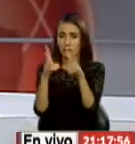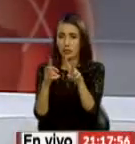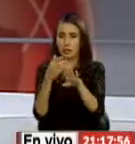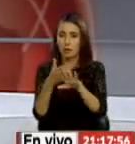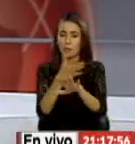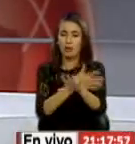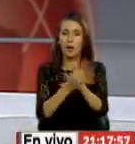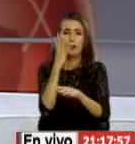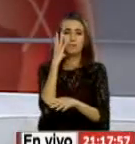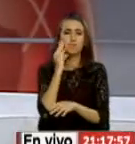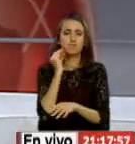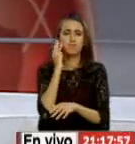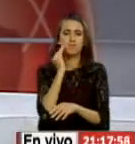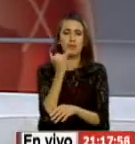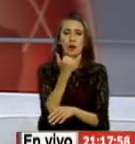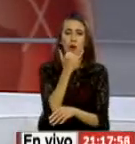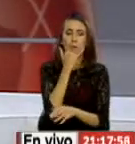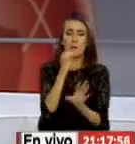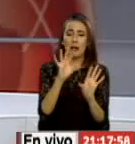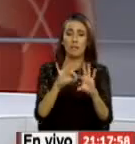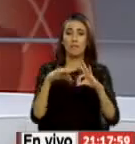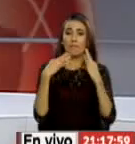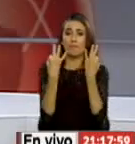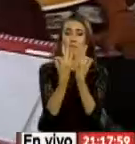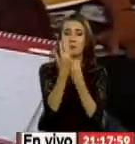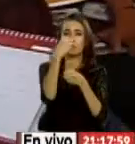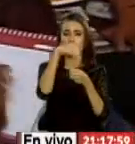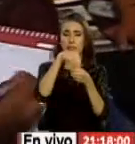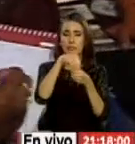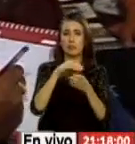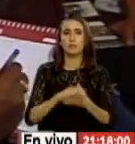esta situación en el entorno familiar.